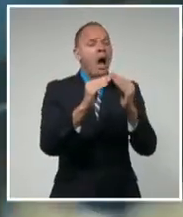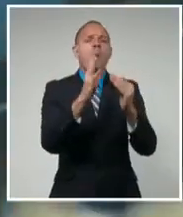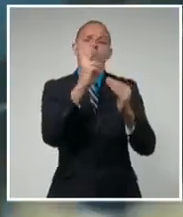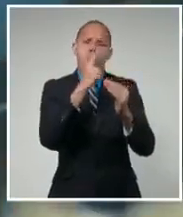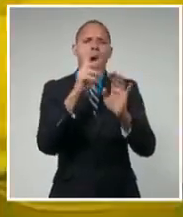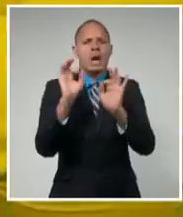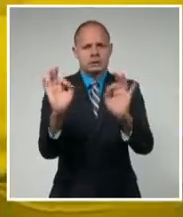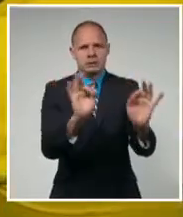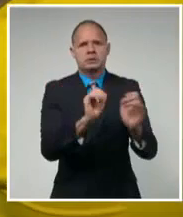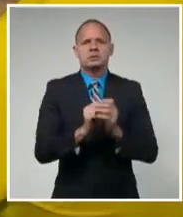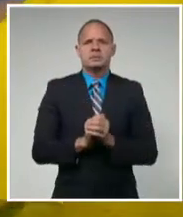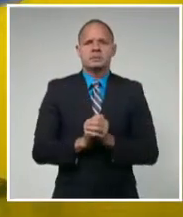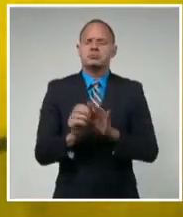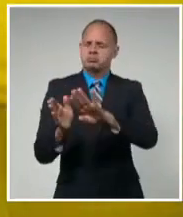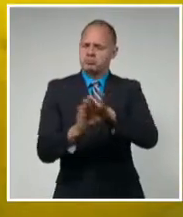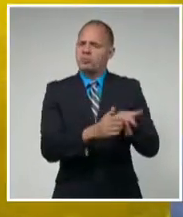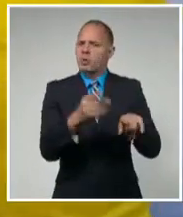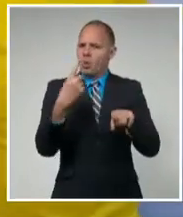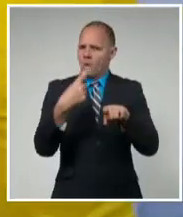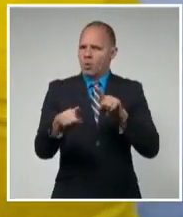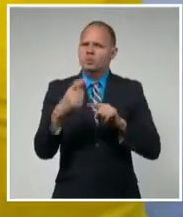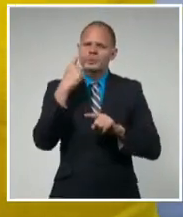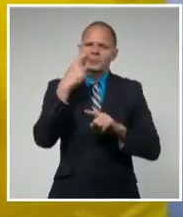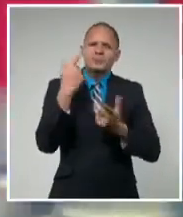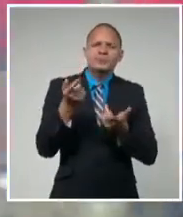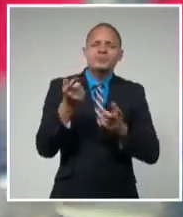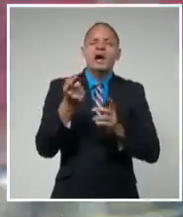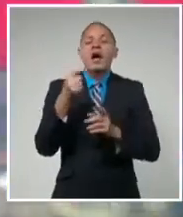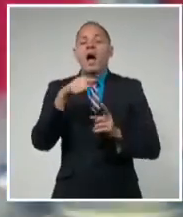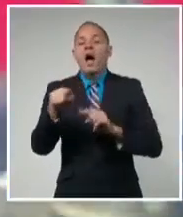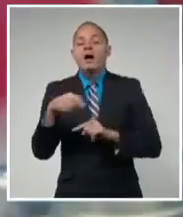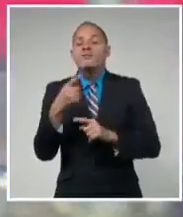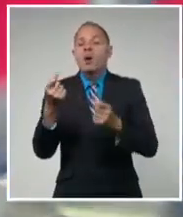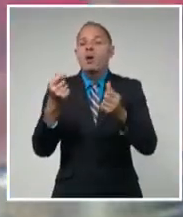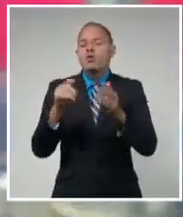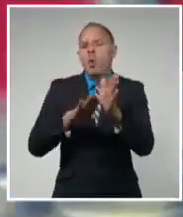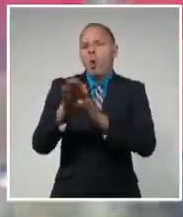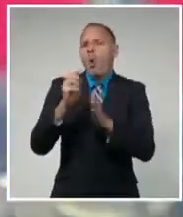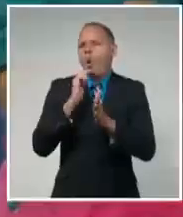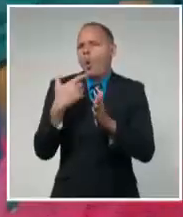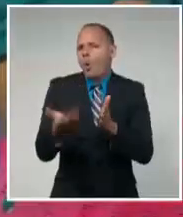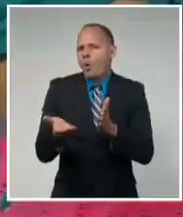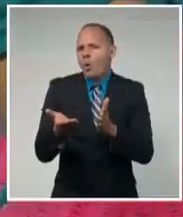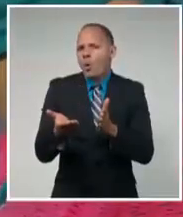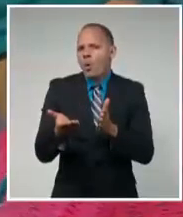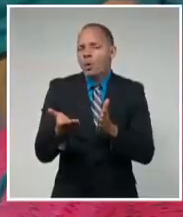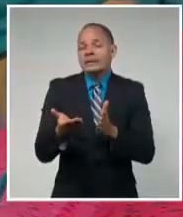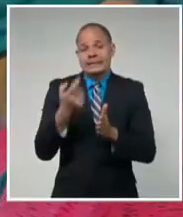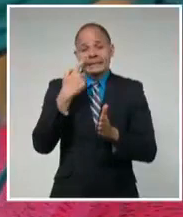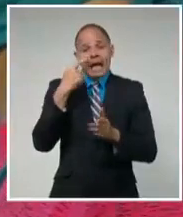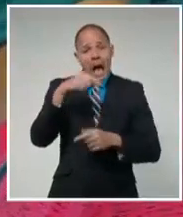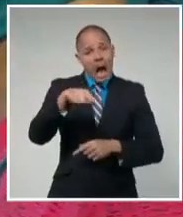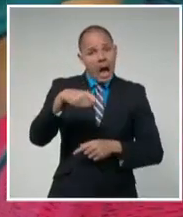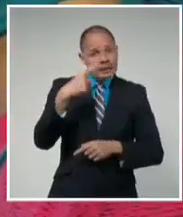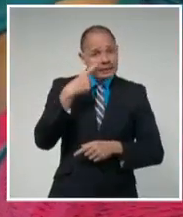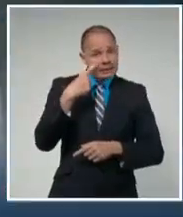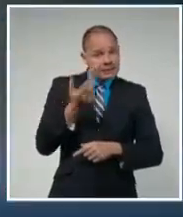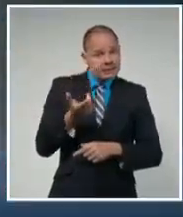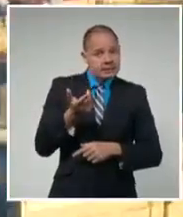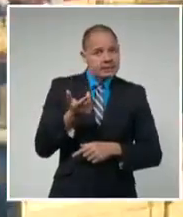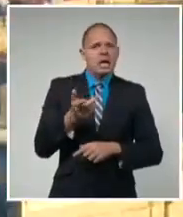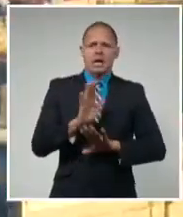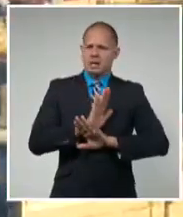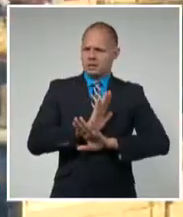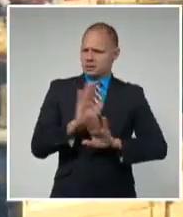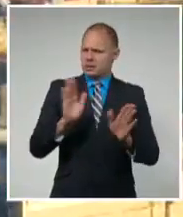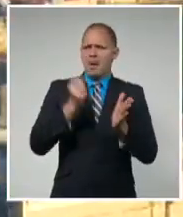uno de los sectores de la economía y a pesar de las complejidades se avanza. En medio de todo esto existe aprobado